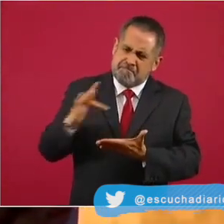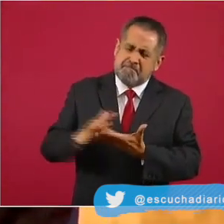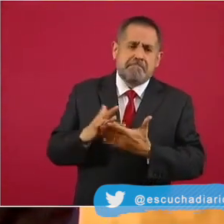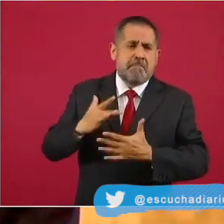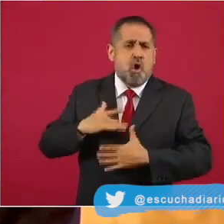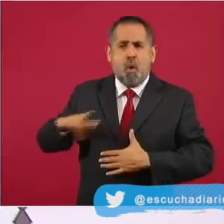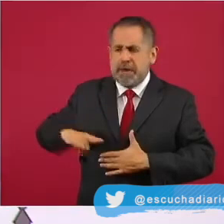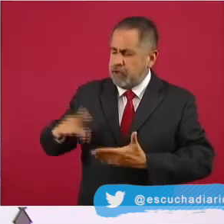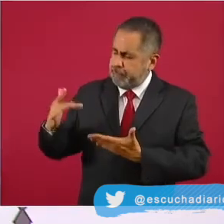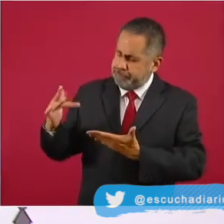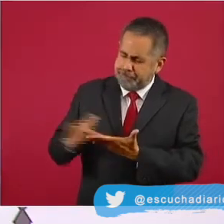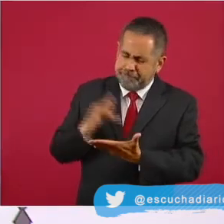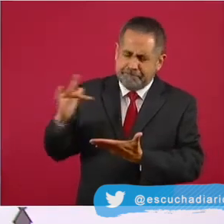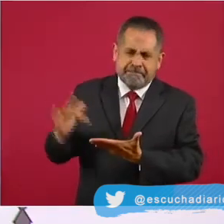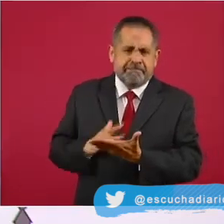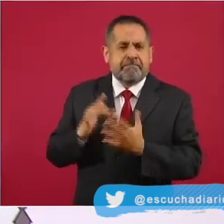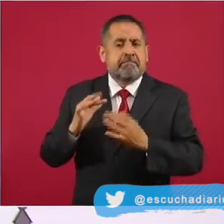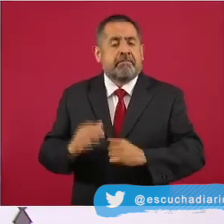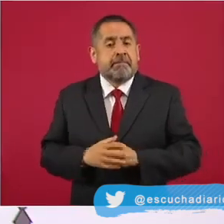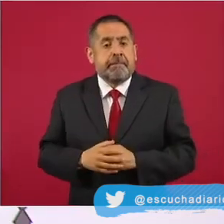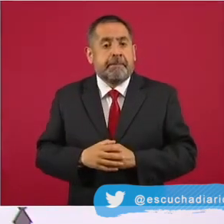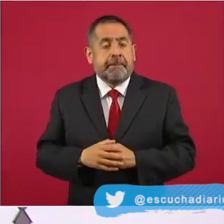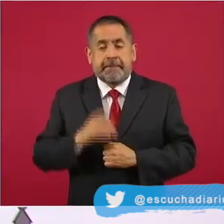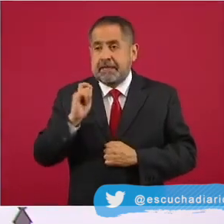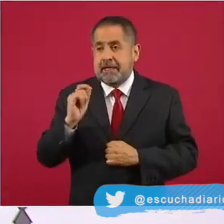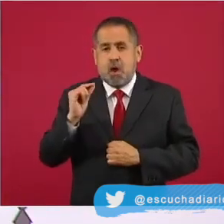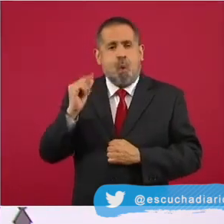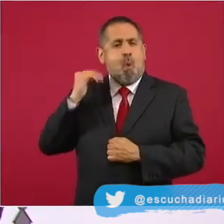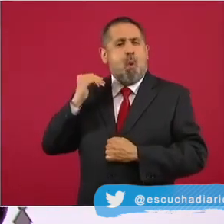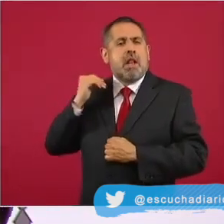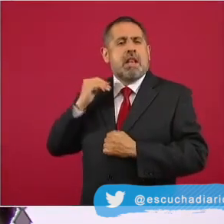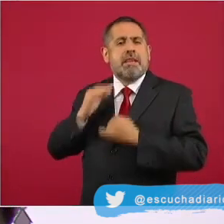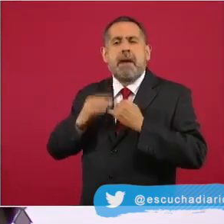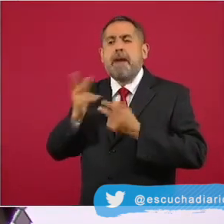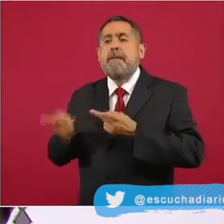gobierno. En la última encuesta,